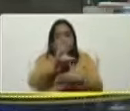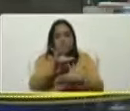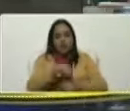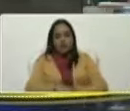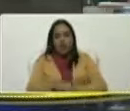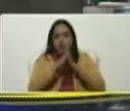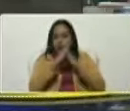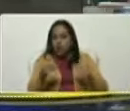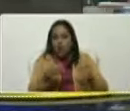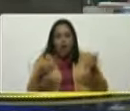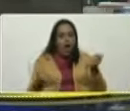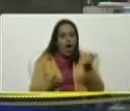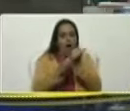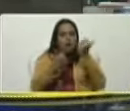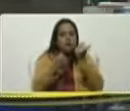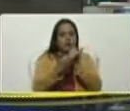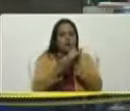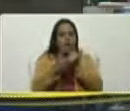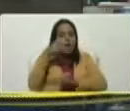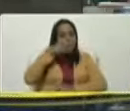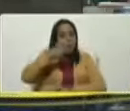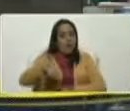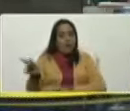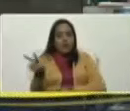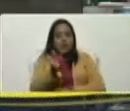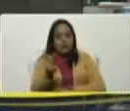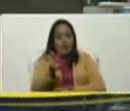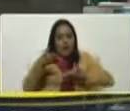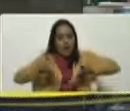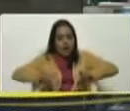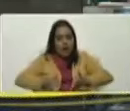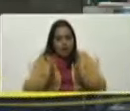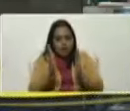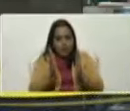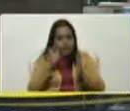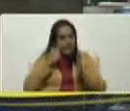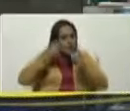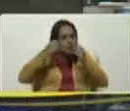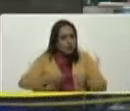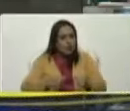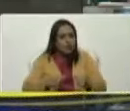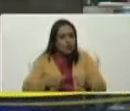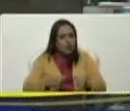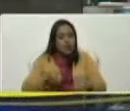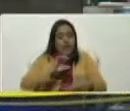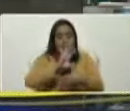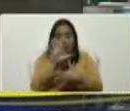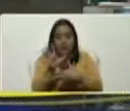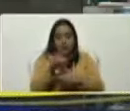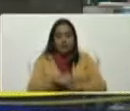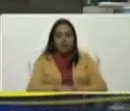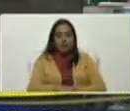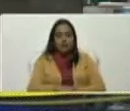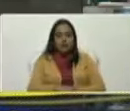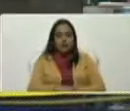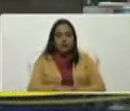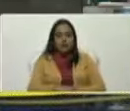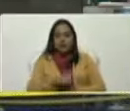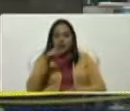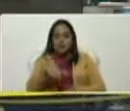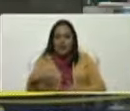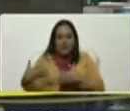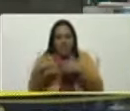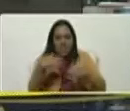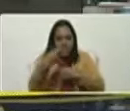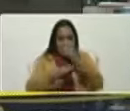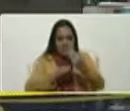el apoyo del pueblo de Venezuela al camino seguro del ALBA. Y a la batalla que estamos